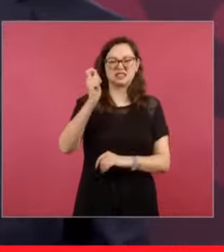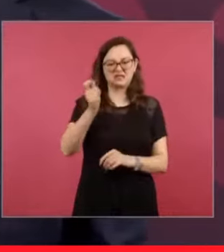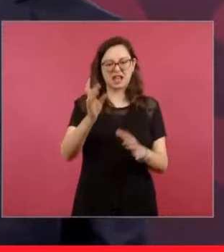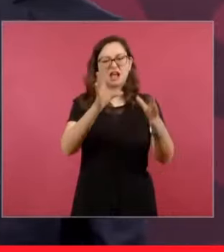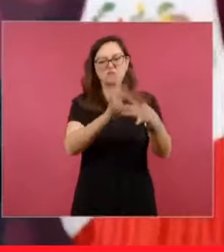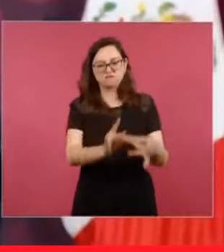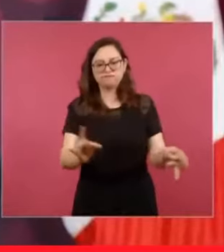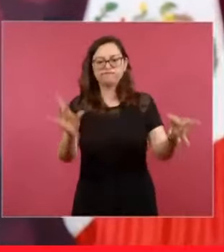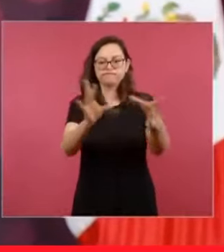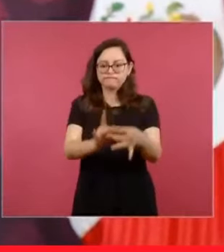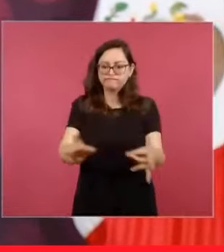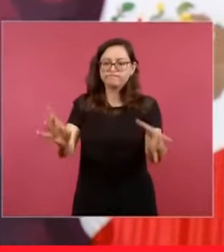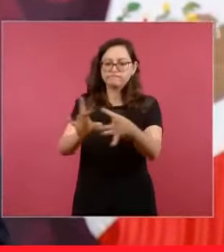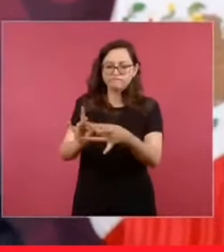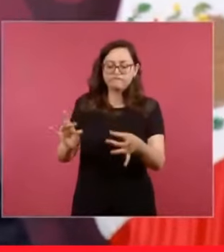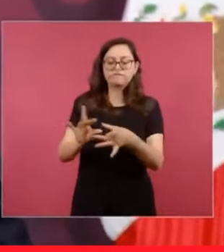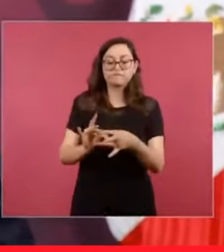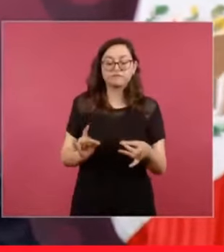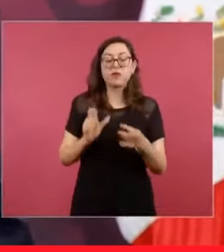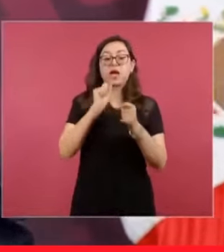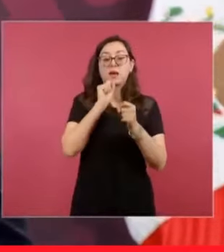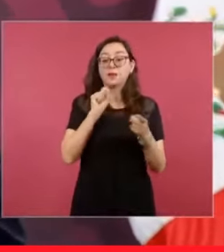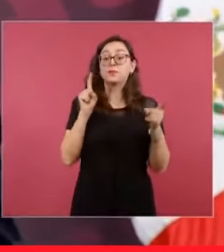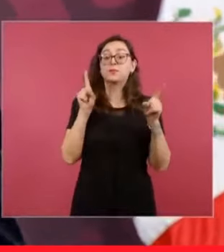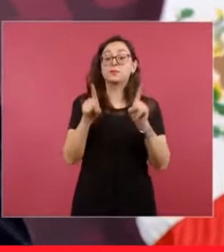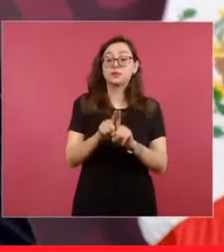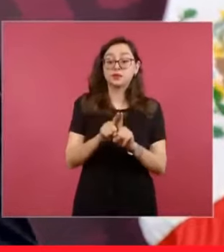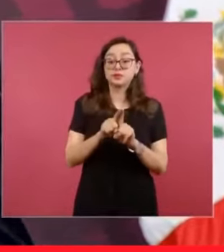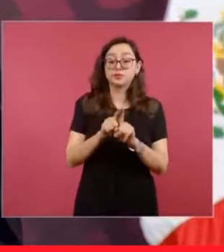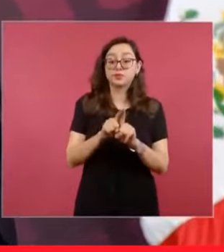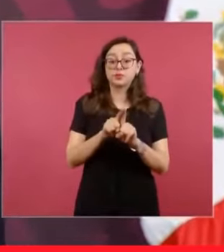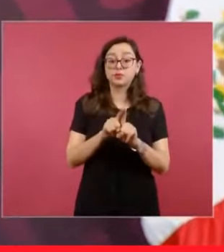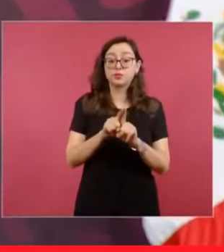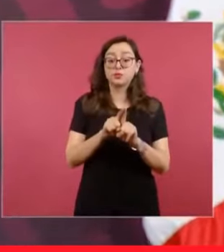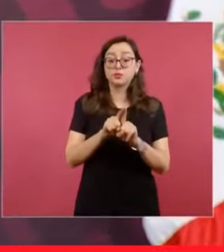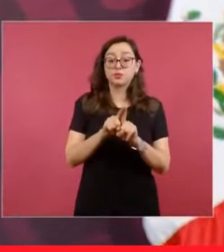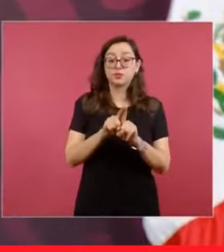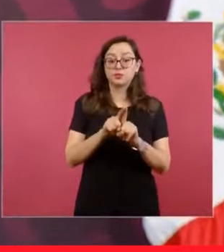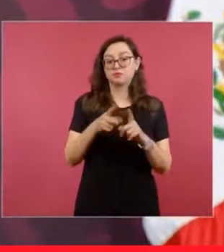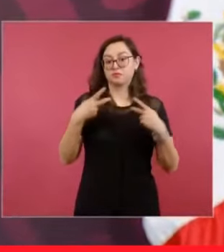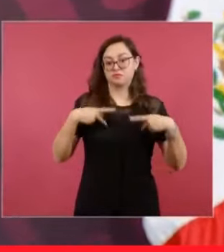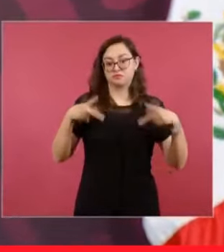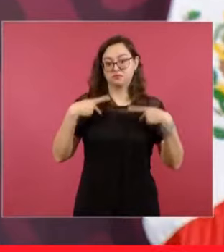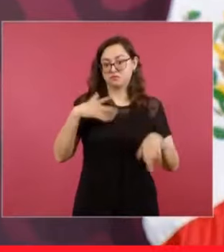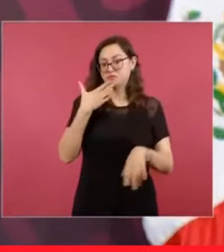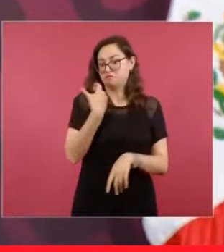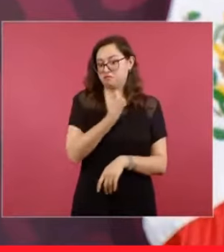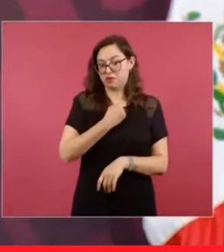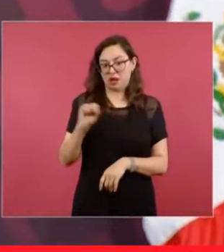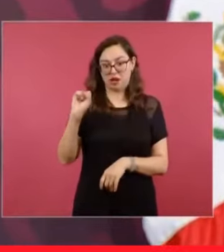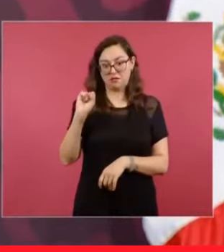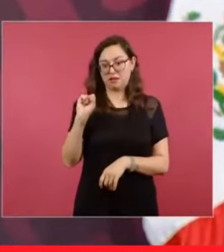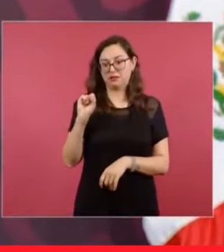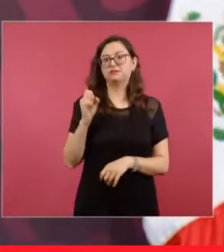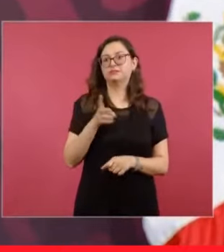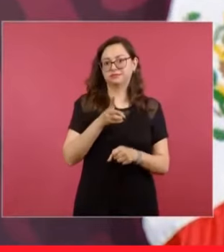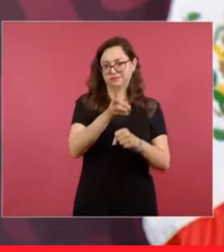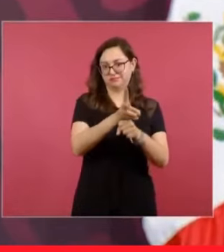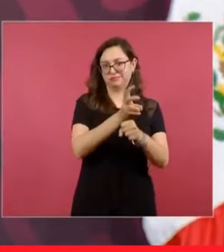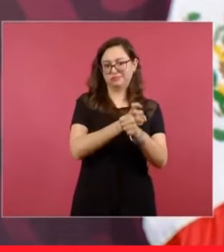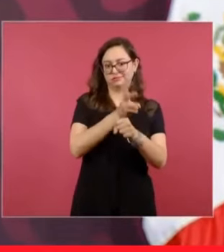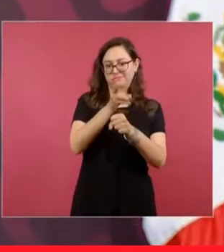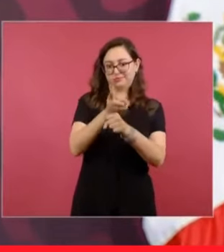a invitar a este expertos expertas